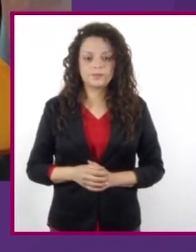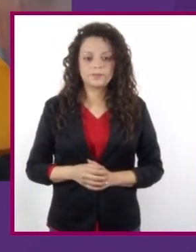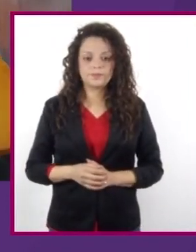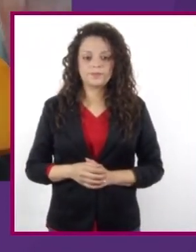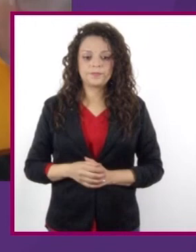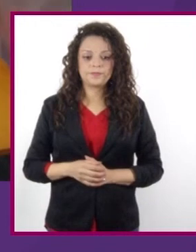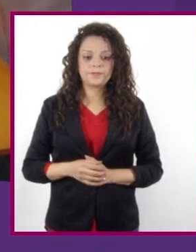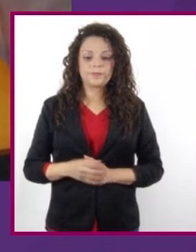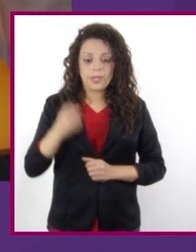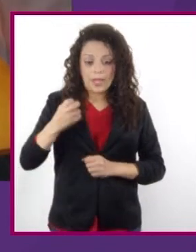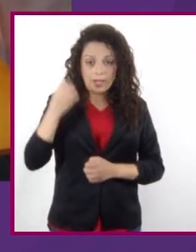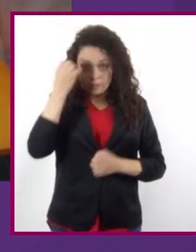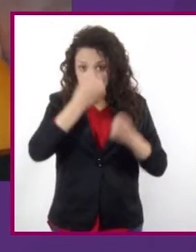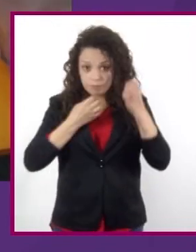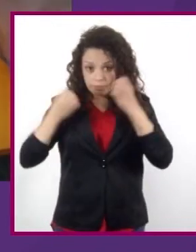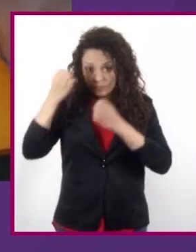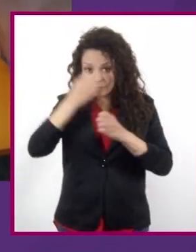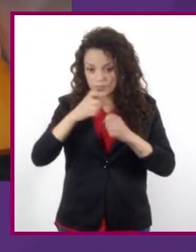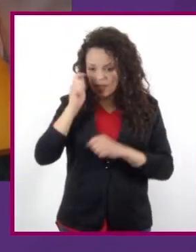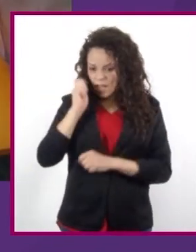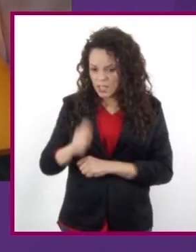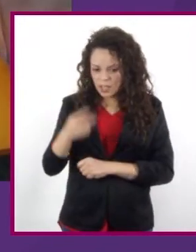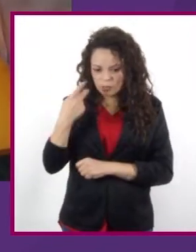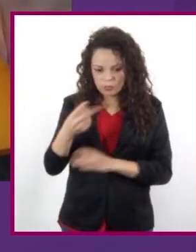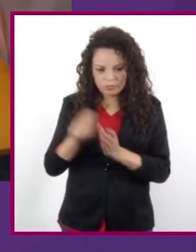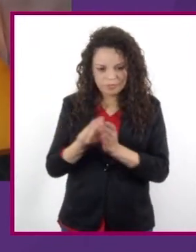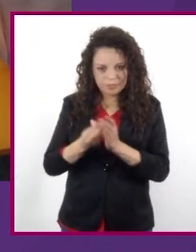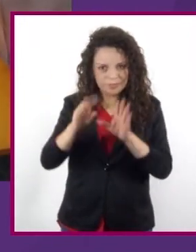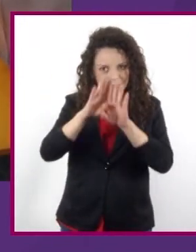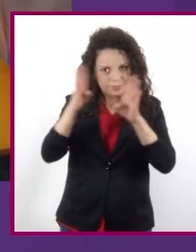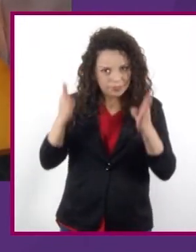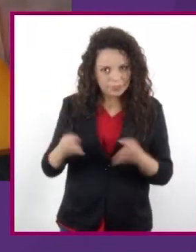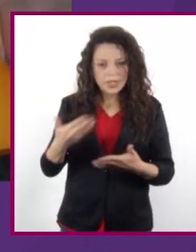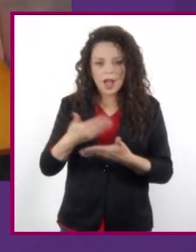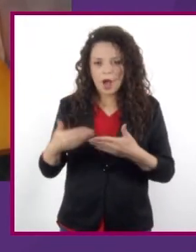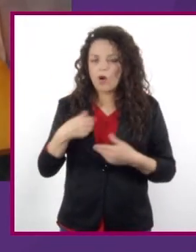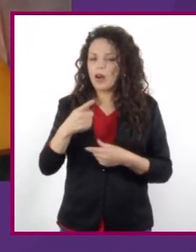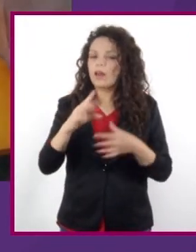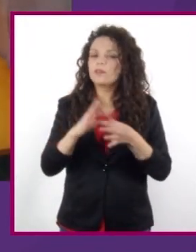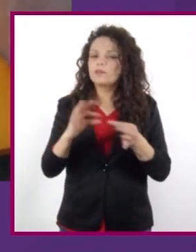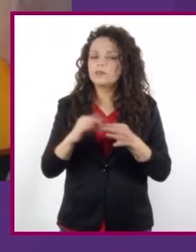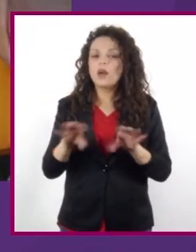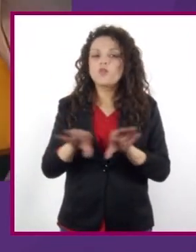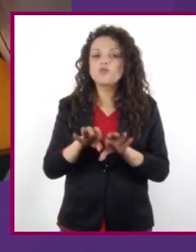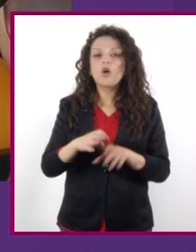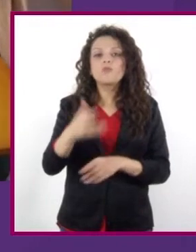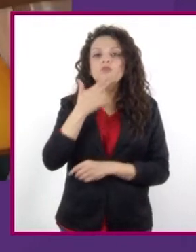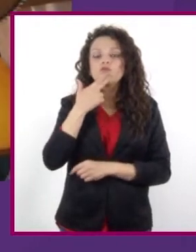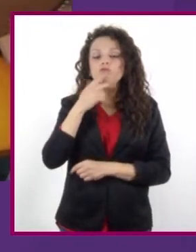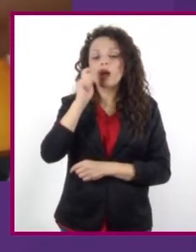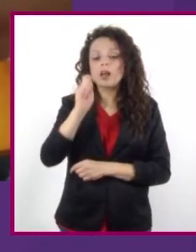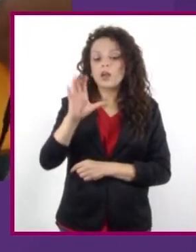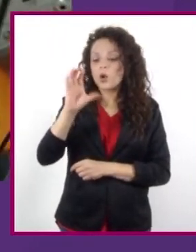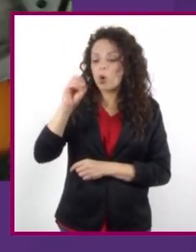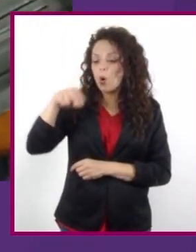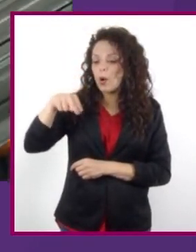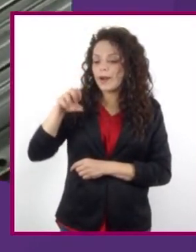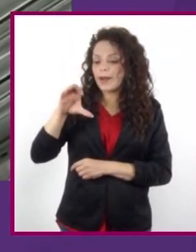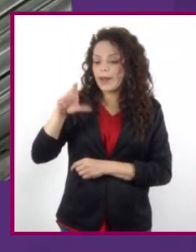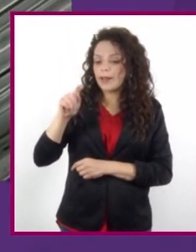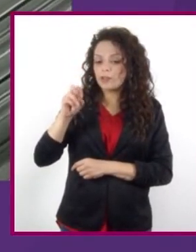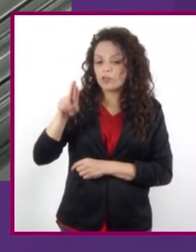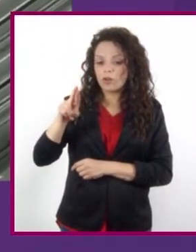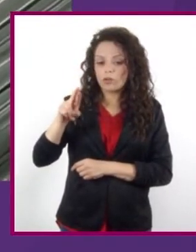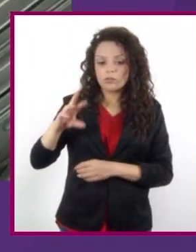Continuando con el análisis estructural, ahora les platicaré sobre el funcionamiento de los conectores que tiene esta tarjeta